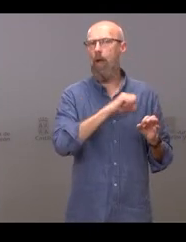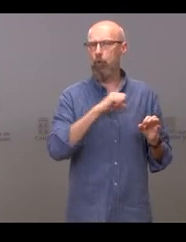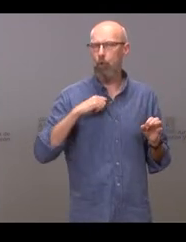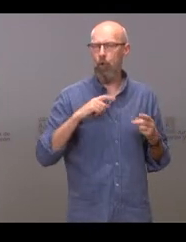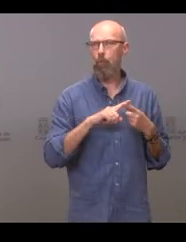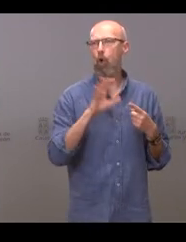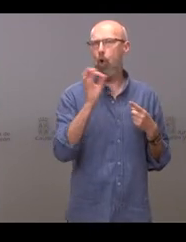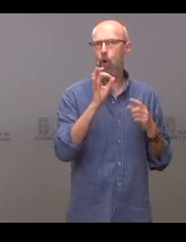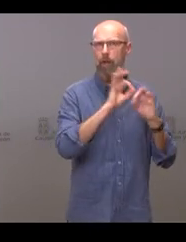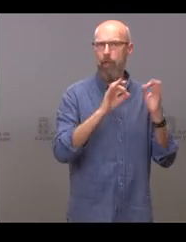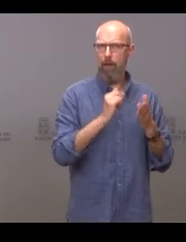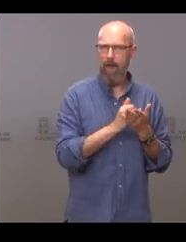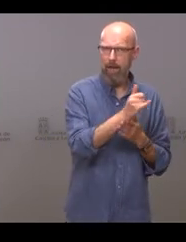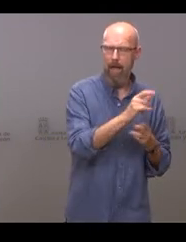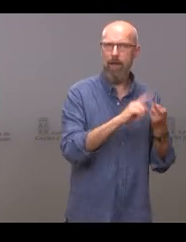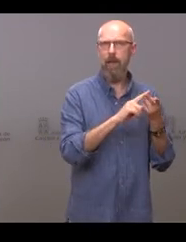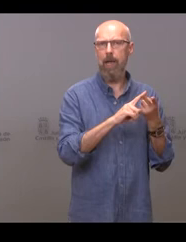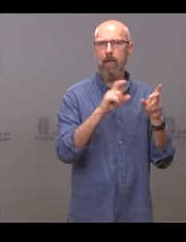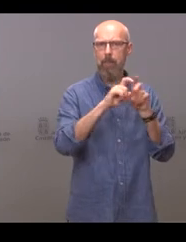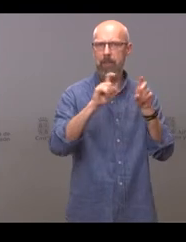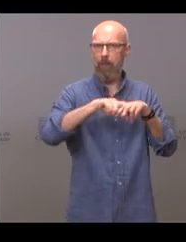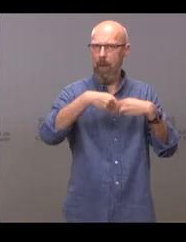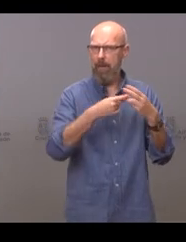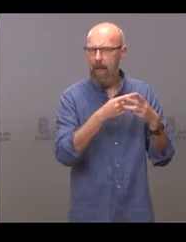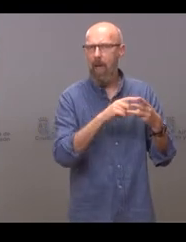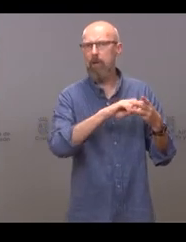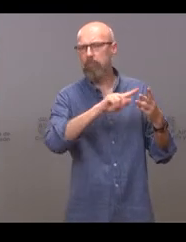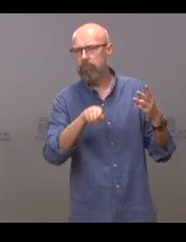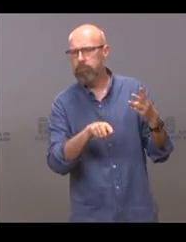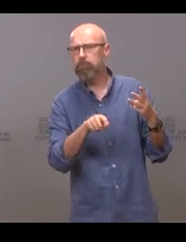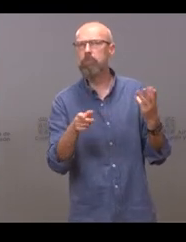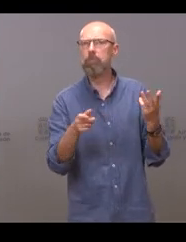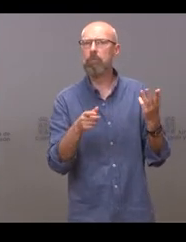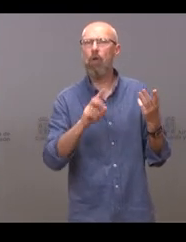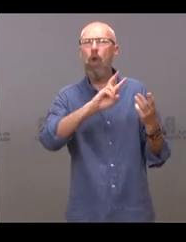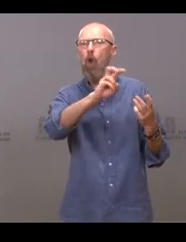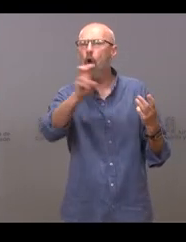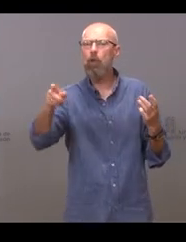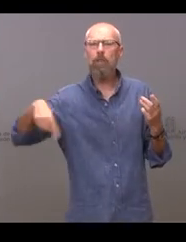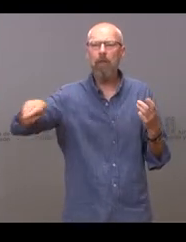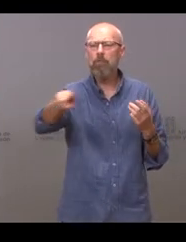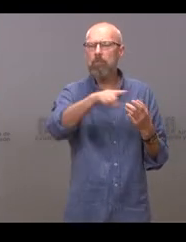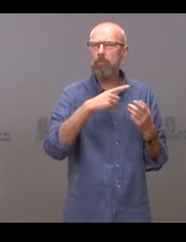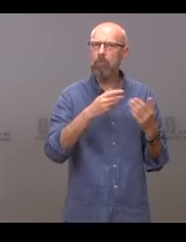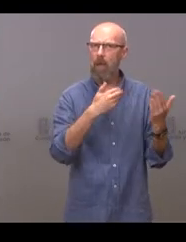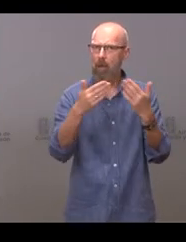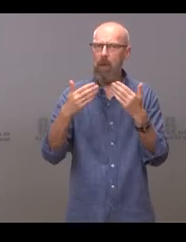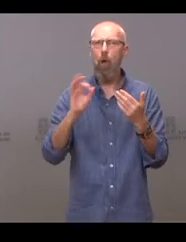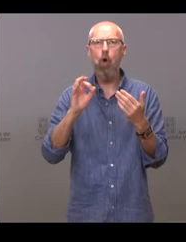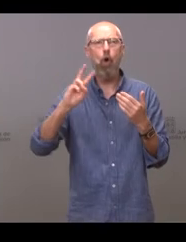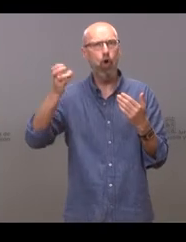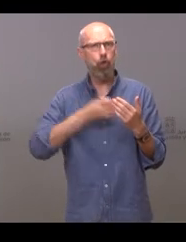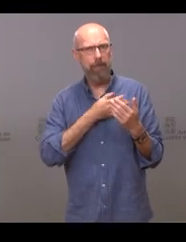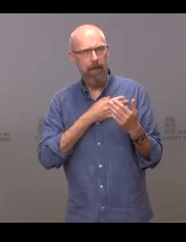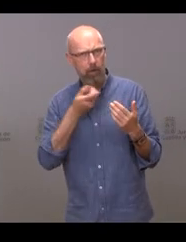agrarias de empresa familiar sin otras organizaciones sindicales del ámbito